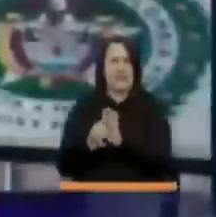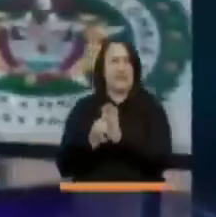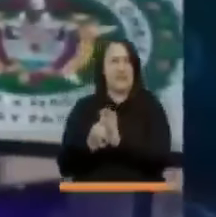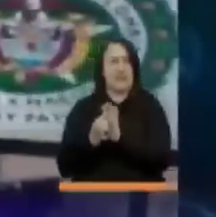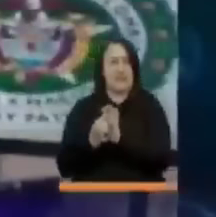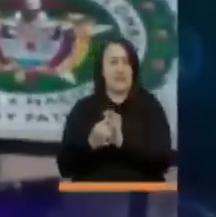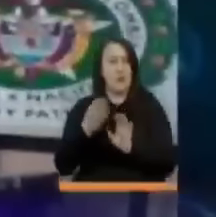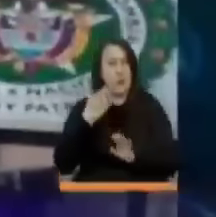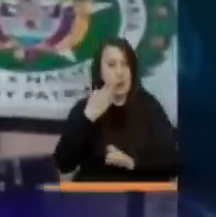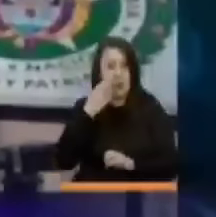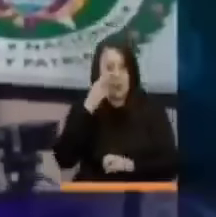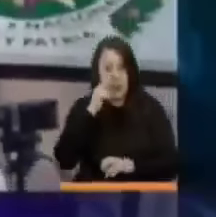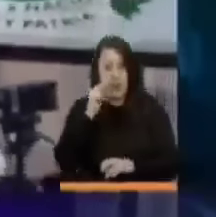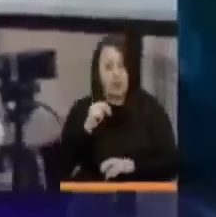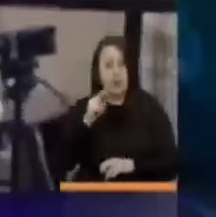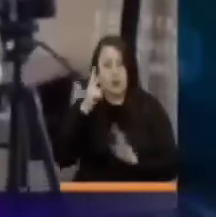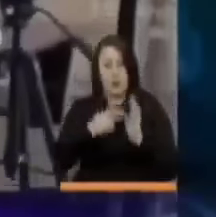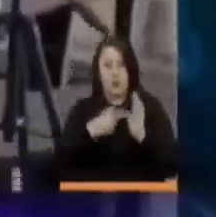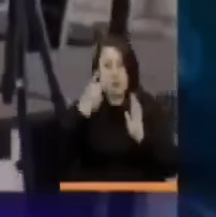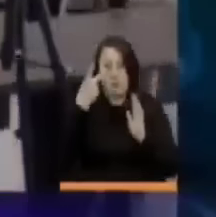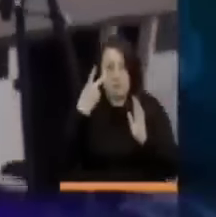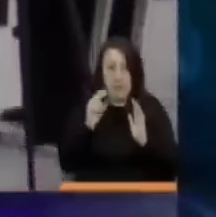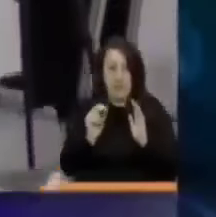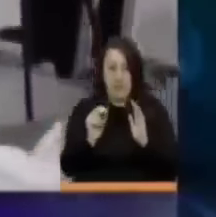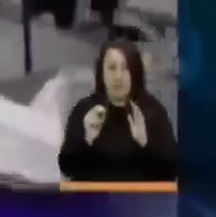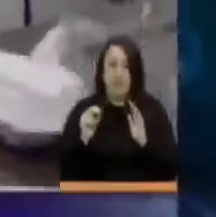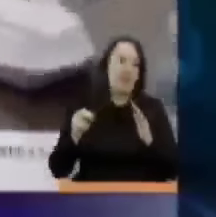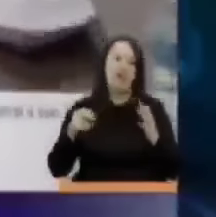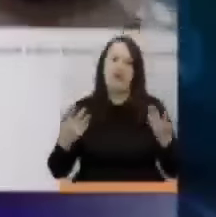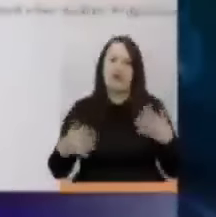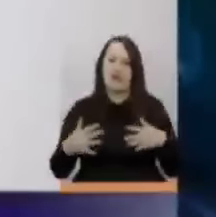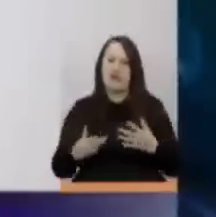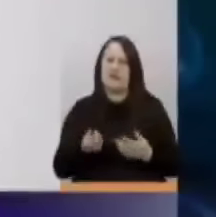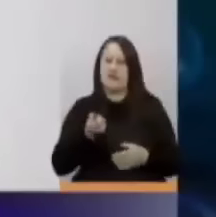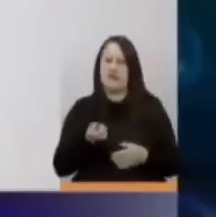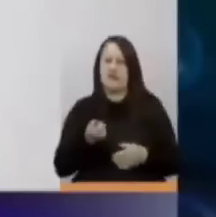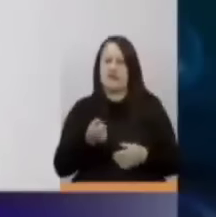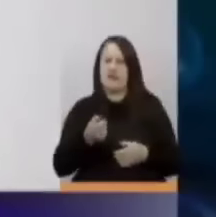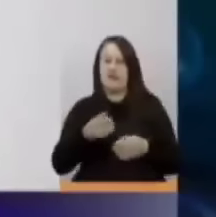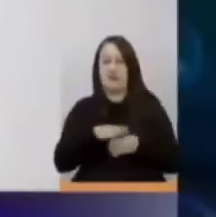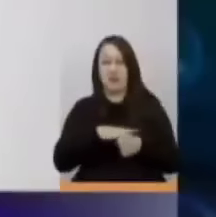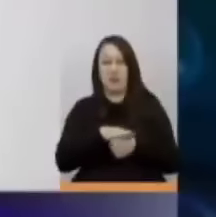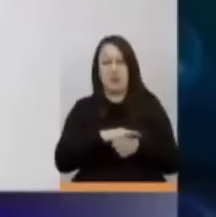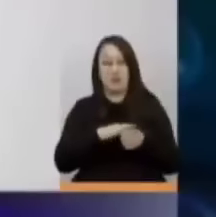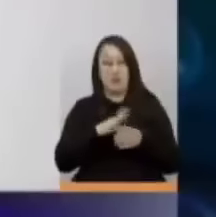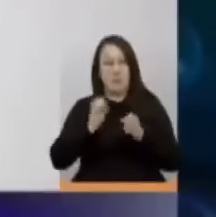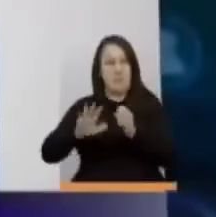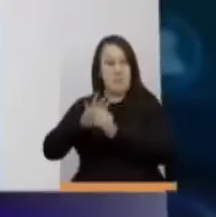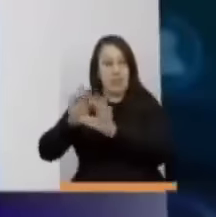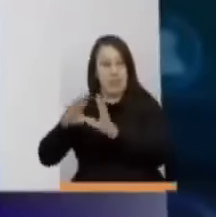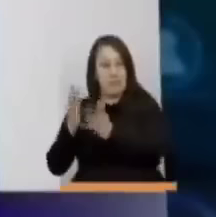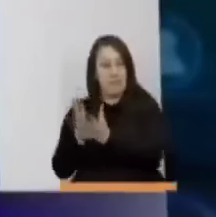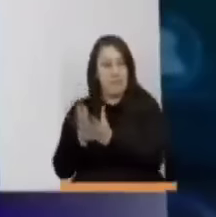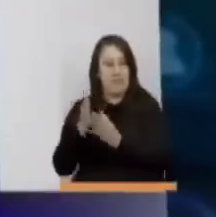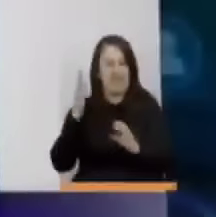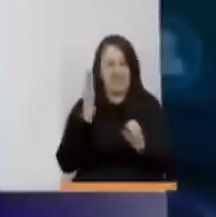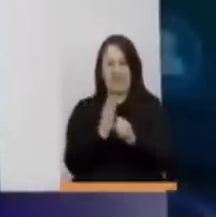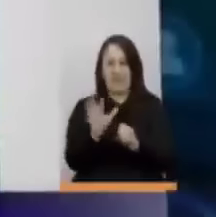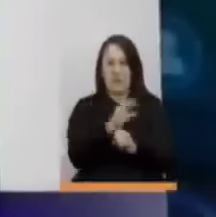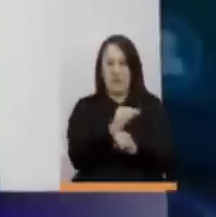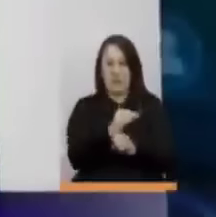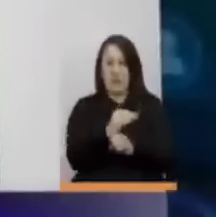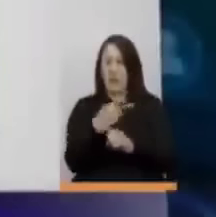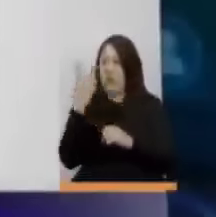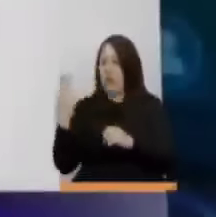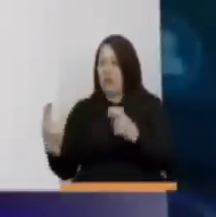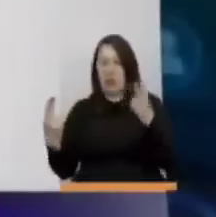festivo de junio de 2020 y cuando la pandemia estaba en uno de sus puntos más álgidos con restricciones de movilización para todos los ciudadanos en el país, estos dos